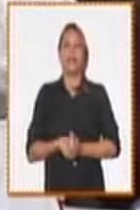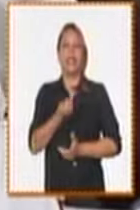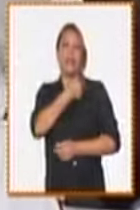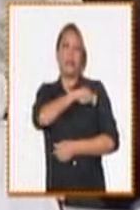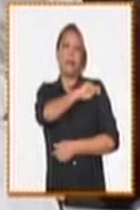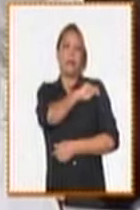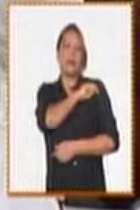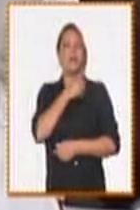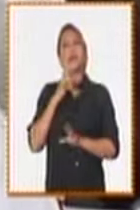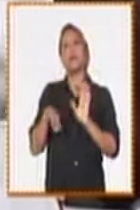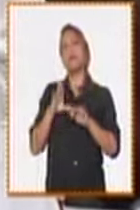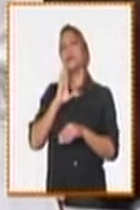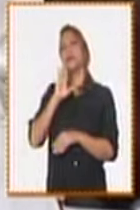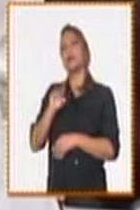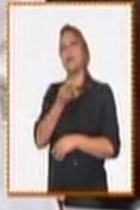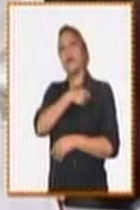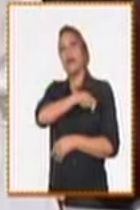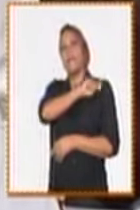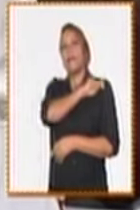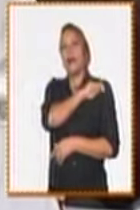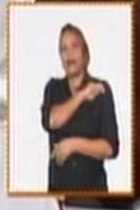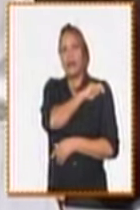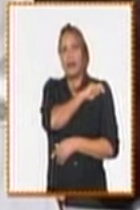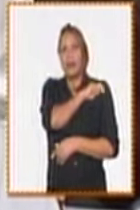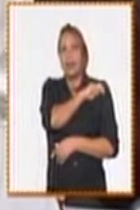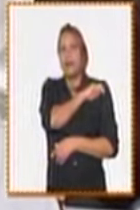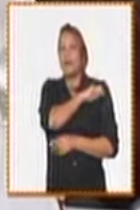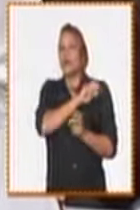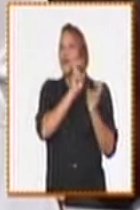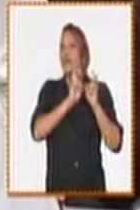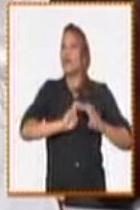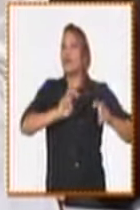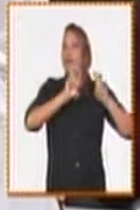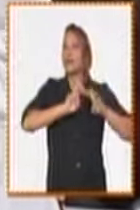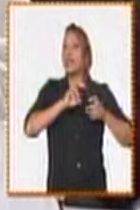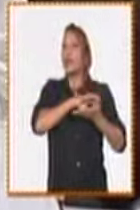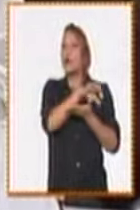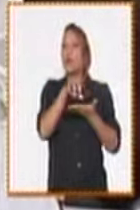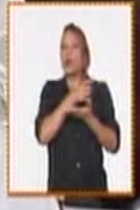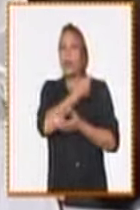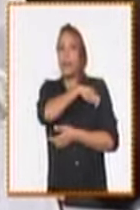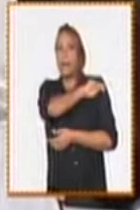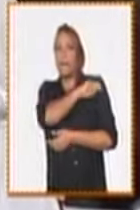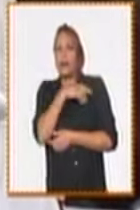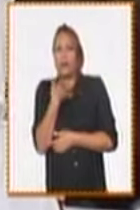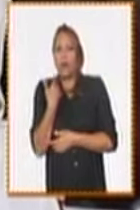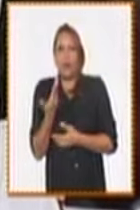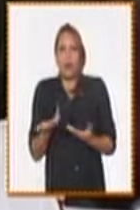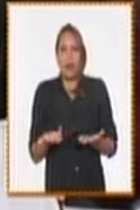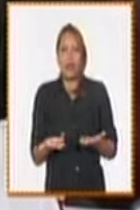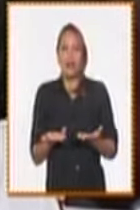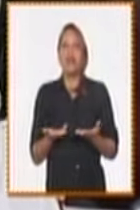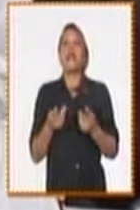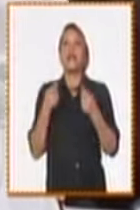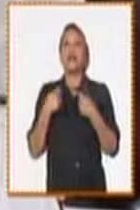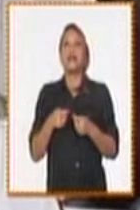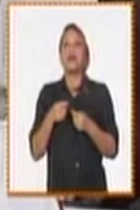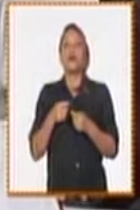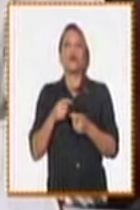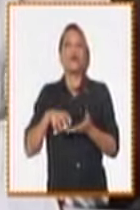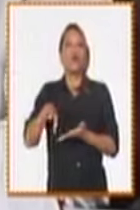en España, pero no vamos a la esencia de qué lugar de España, porque no es en cualquier lugar de España, estudian casi todo en